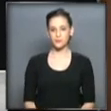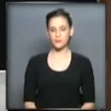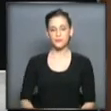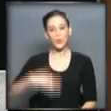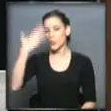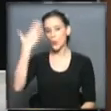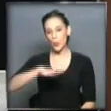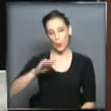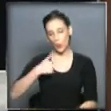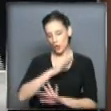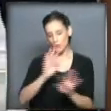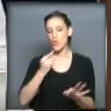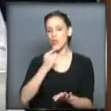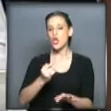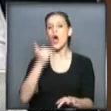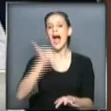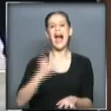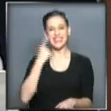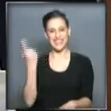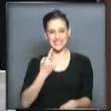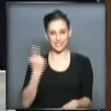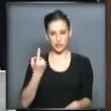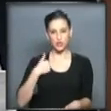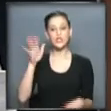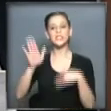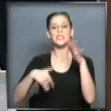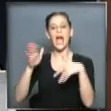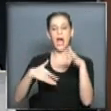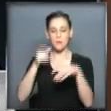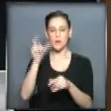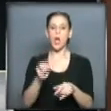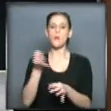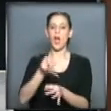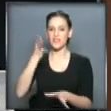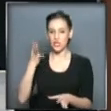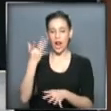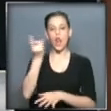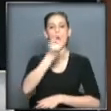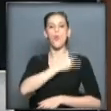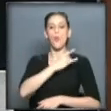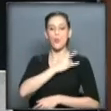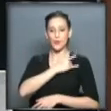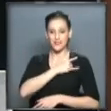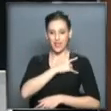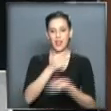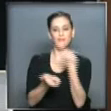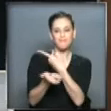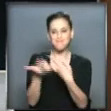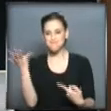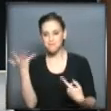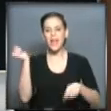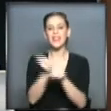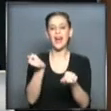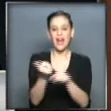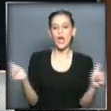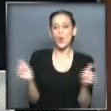Por último, quiero decirles que hemos tomado la decisión de convocar a especialistas de las distintas universidades para que trabajen